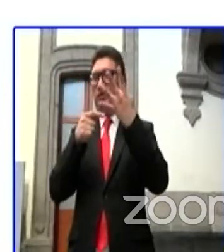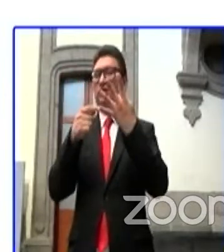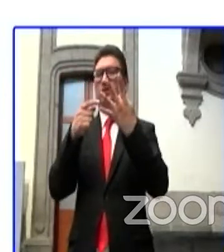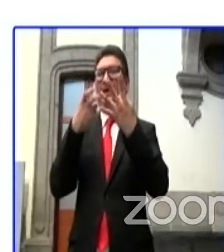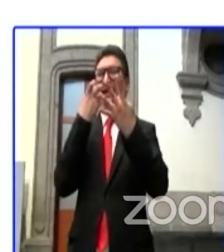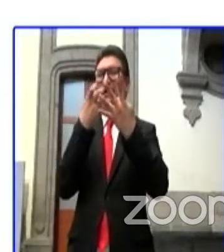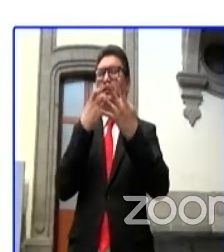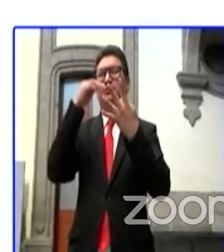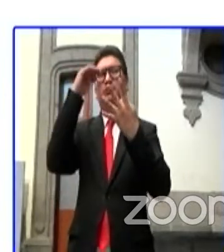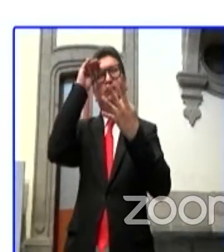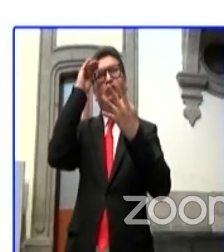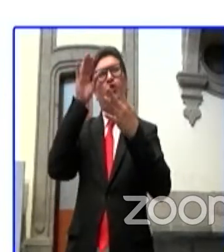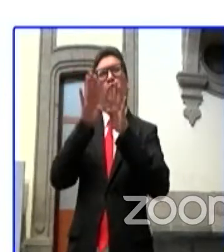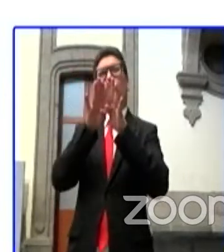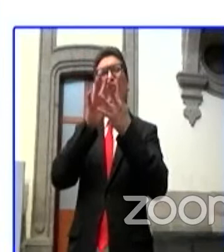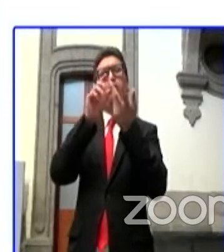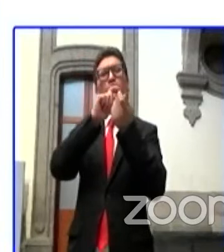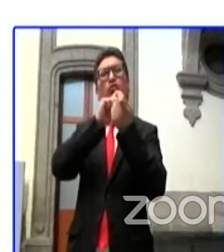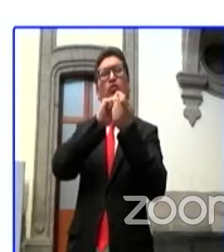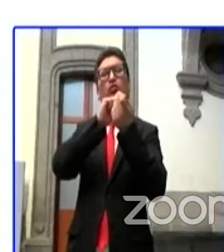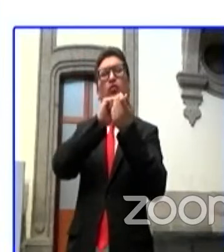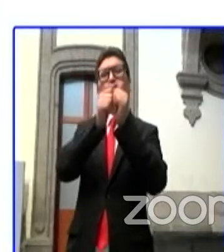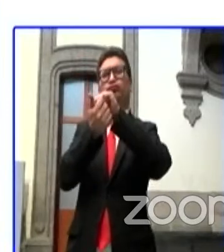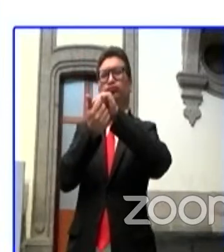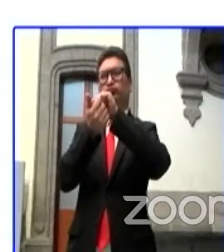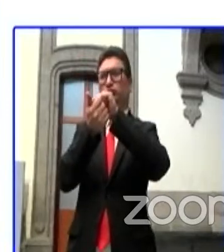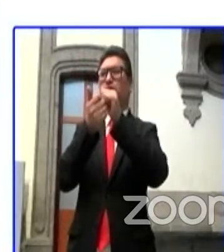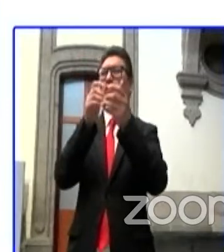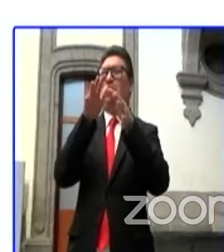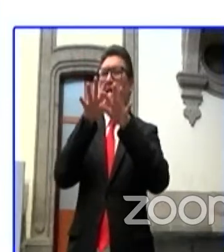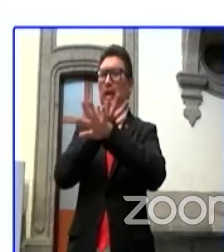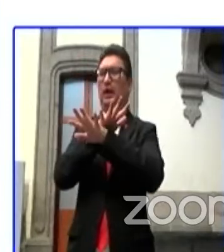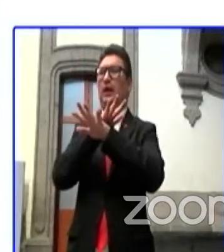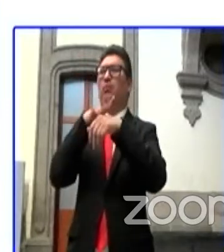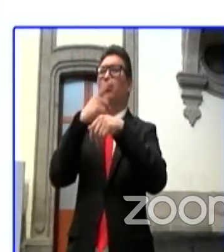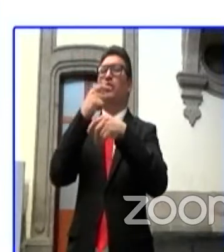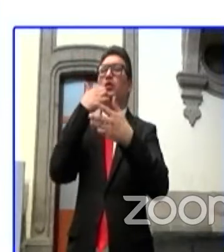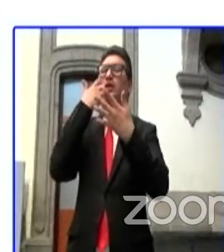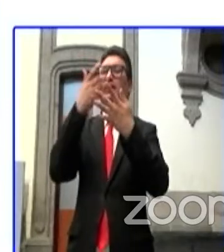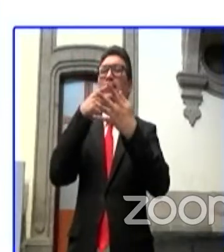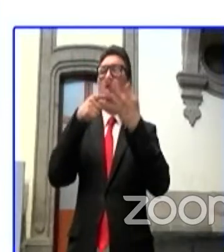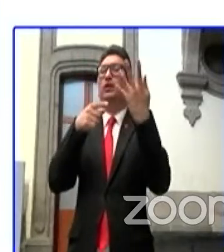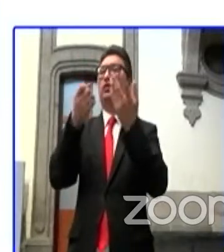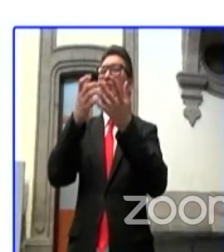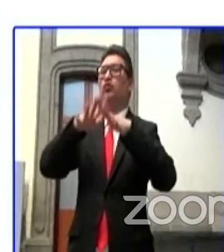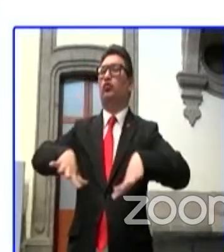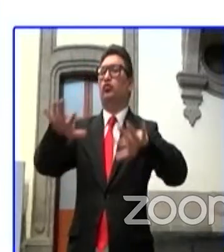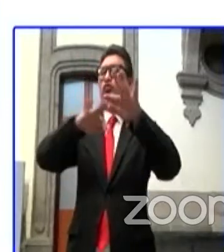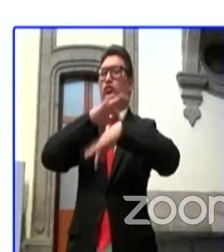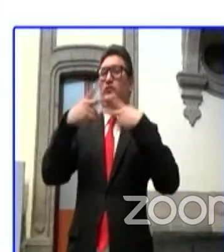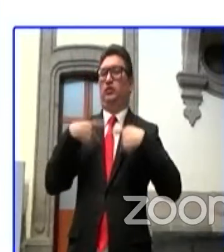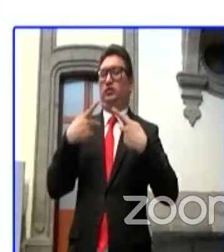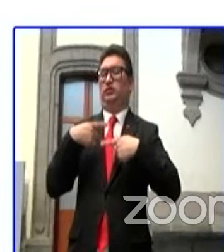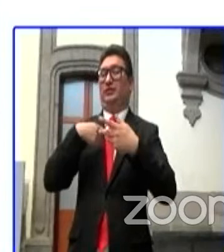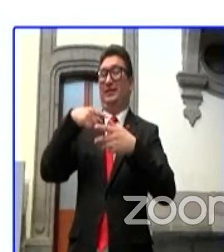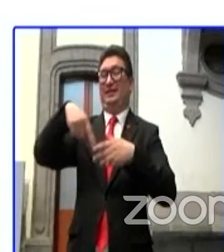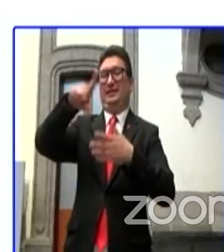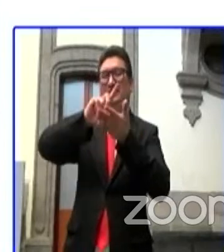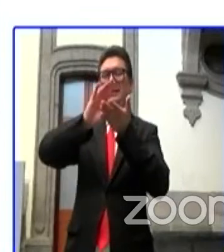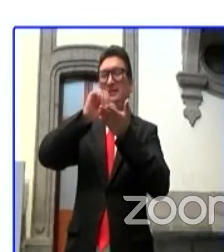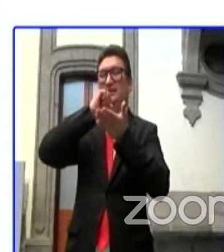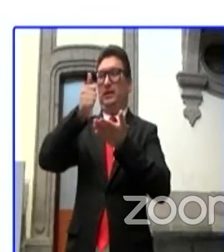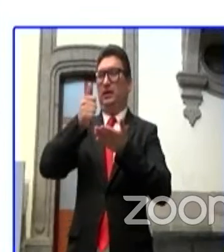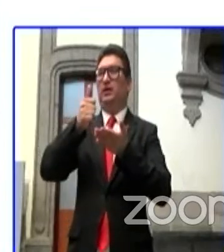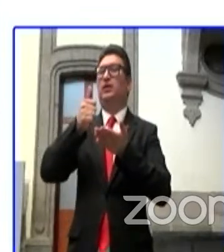transformo. Porque en la medida que yo logre una sociedad que no tenga discapacidad,